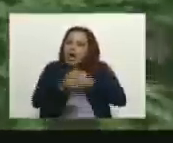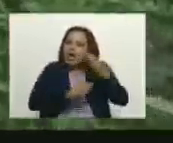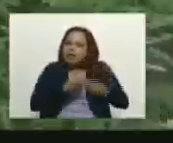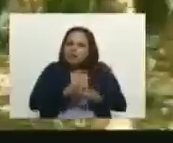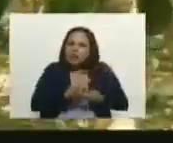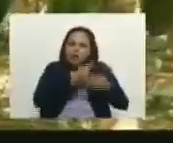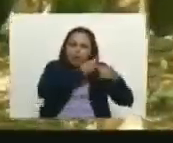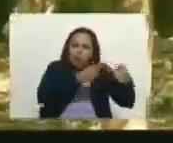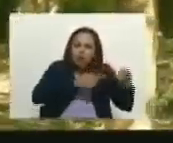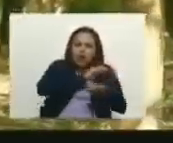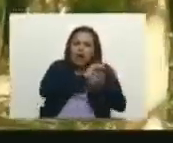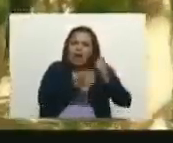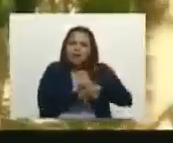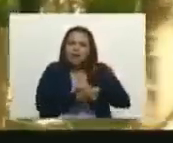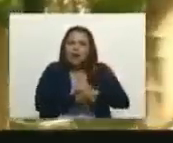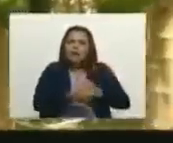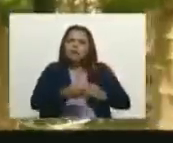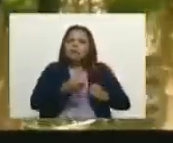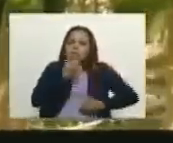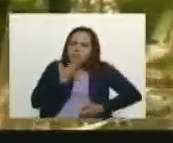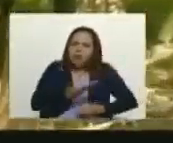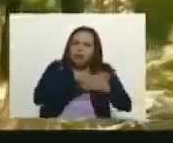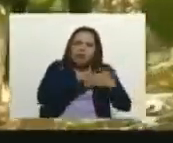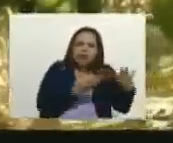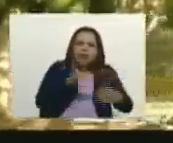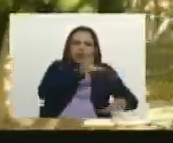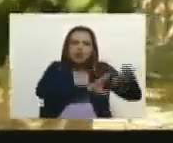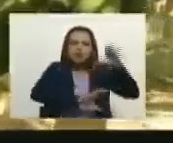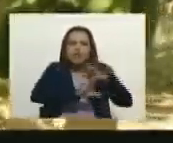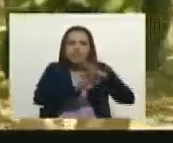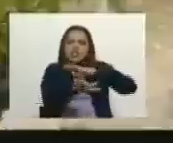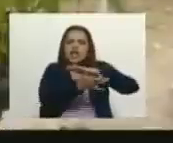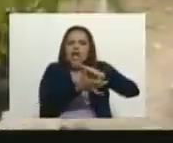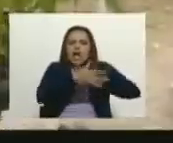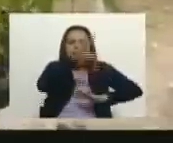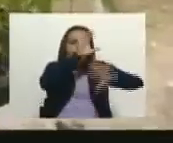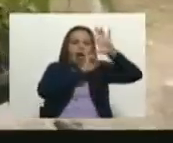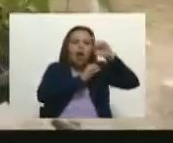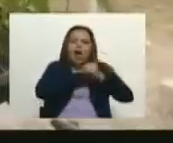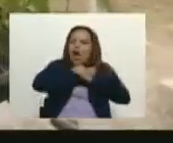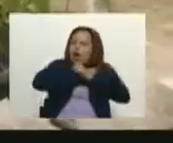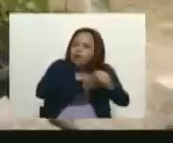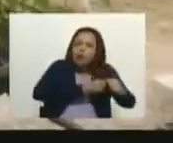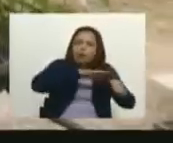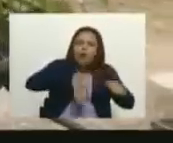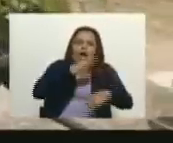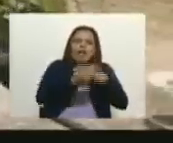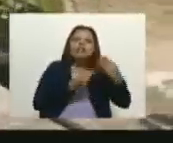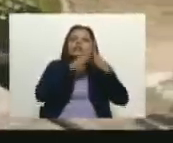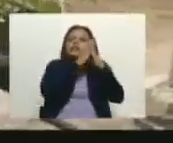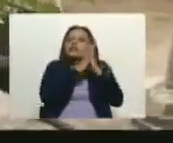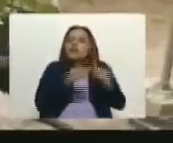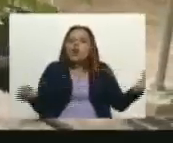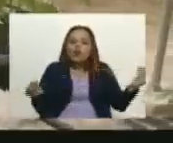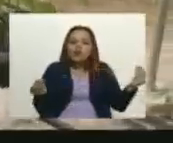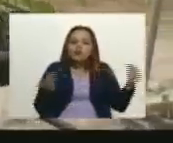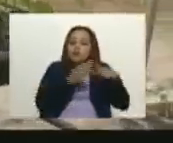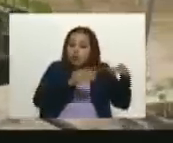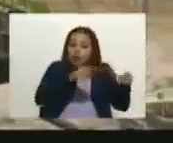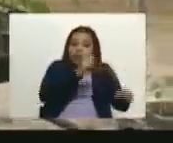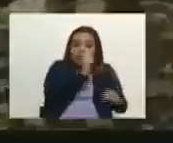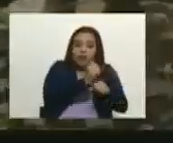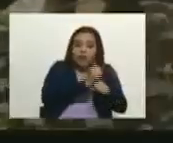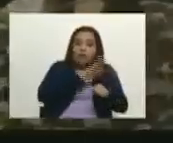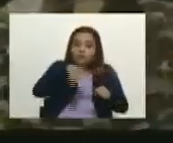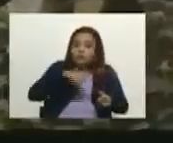voluntad, con buena tecnología, con ciencia, con conocimiento, con amor, se pueden hacer todo, todas las obras se pueden